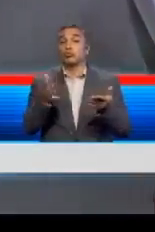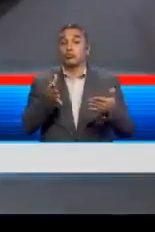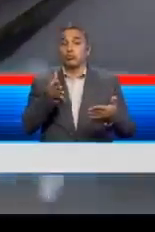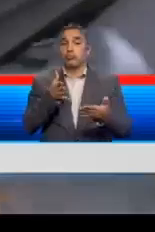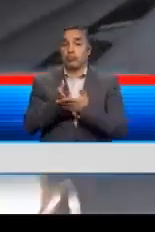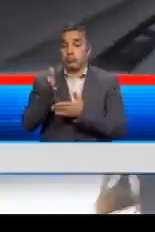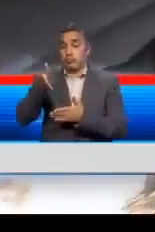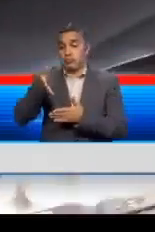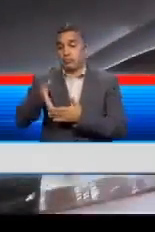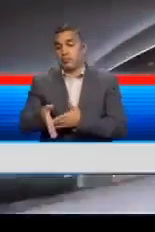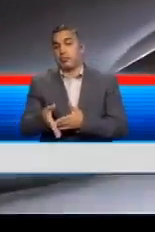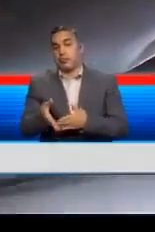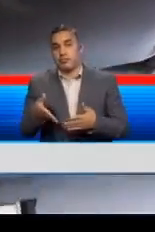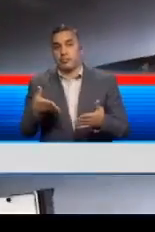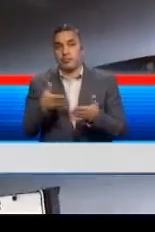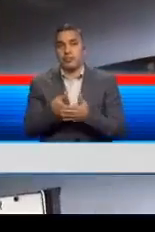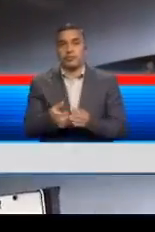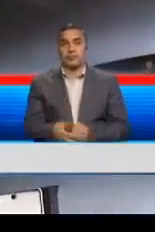a una cuneta.